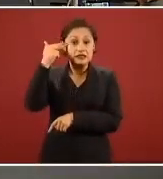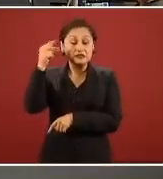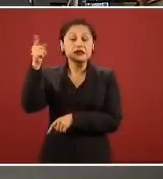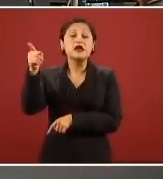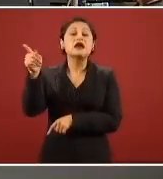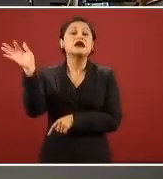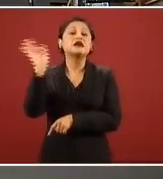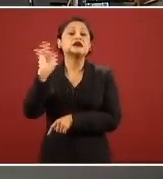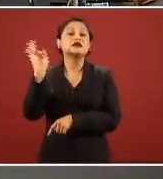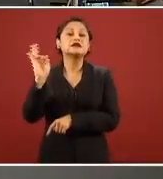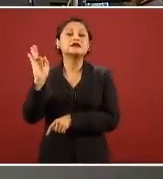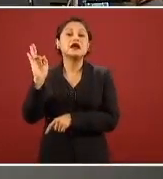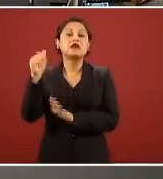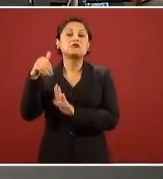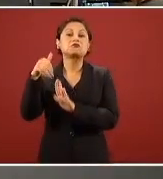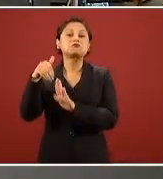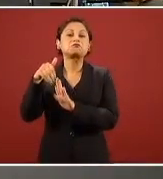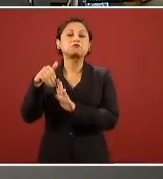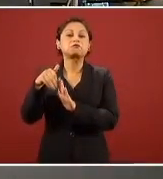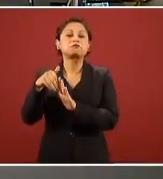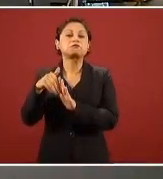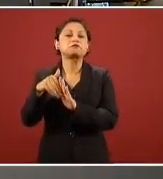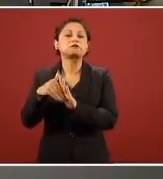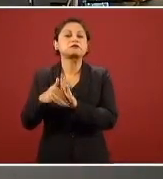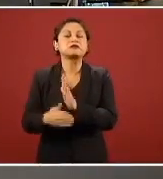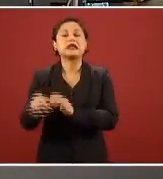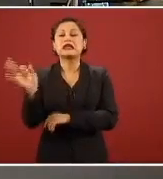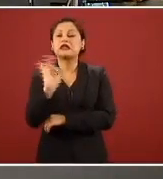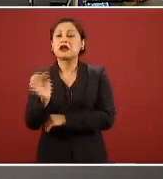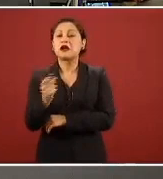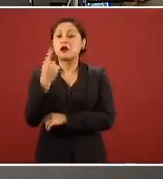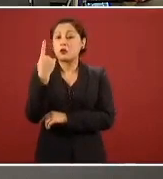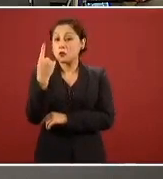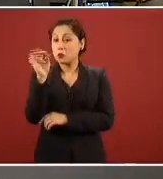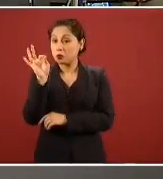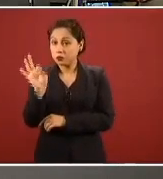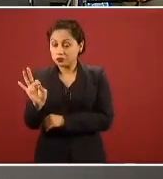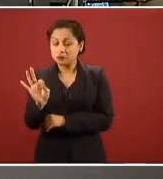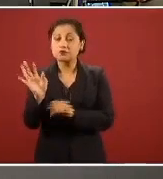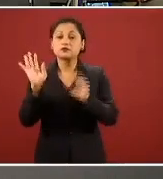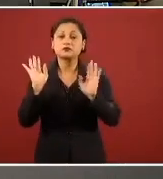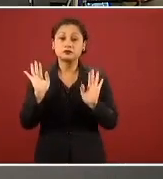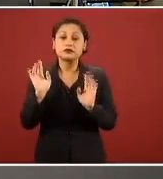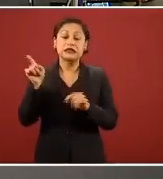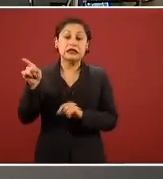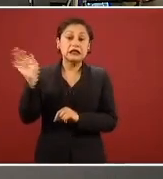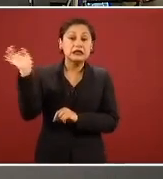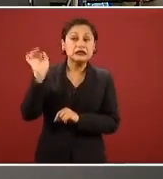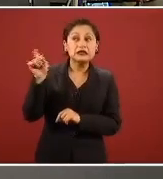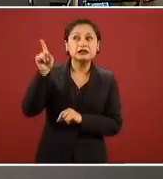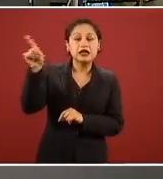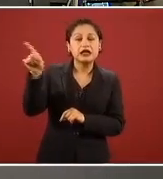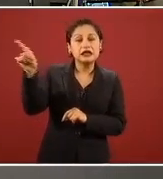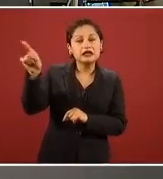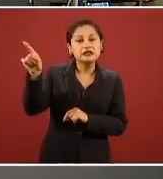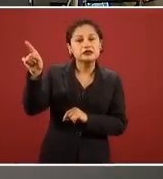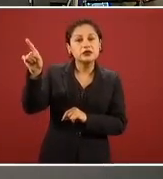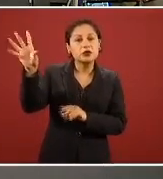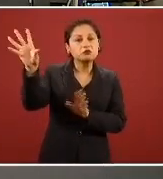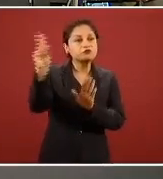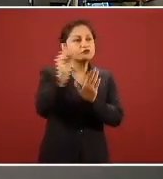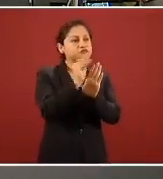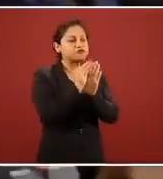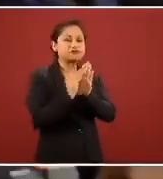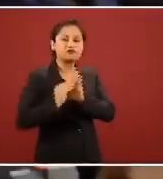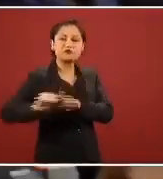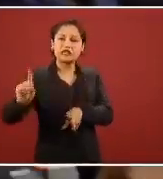ritmo que venía creciendo, un decrecimiento quizá de un punto. Y esto, bueno, pues afectará a todas las economías del mundo.